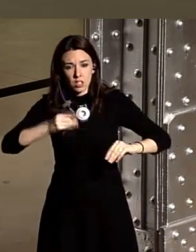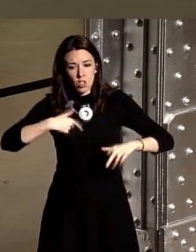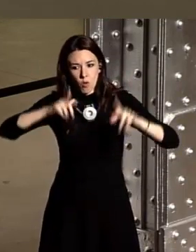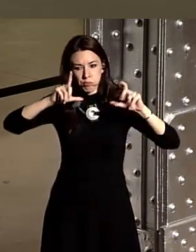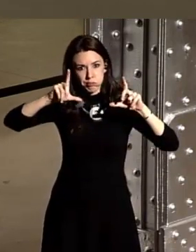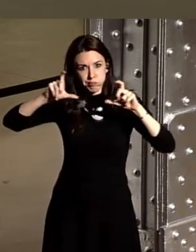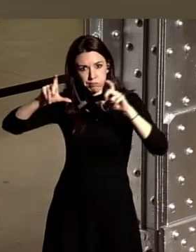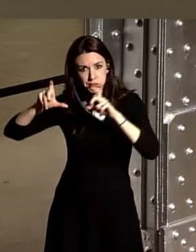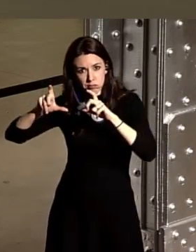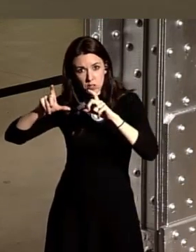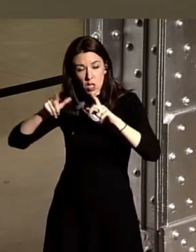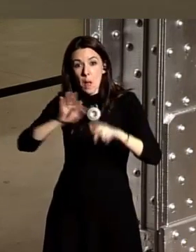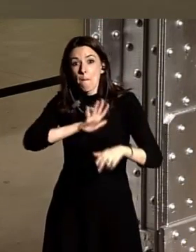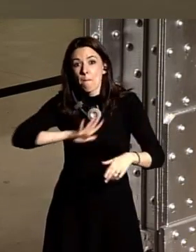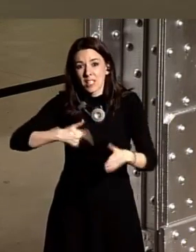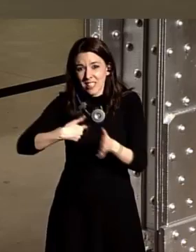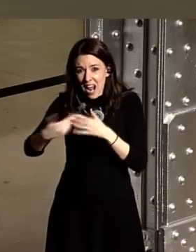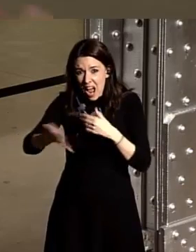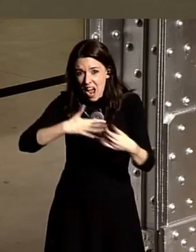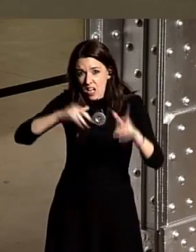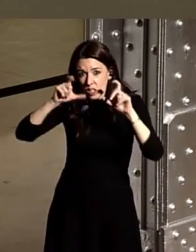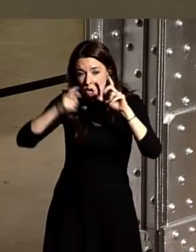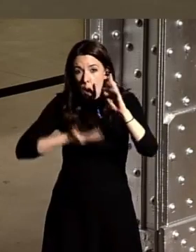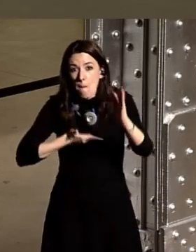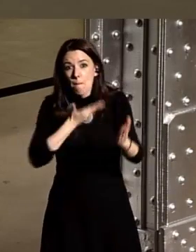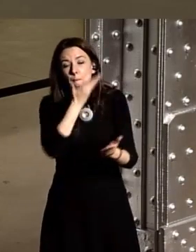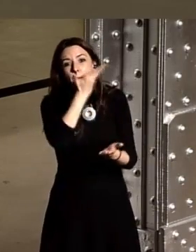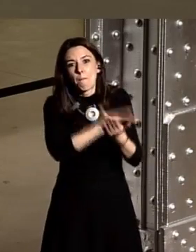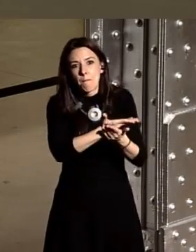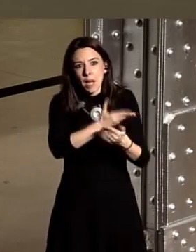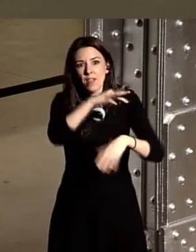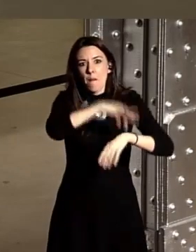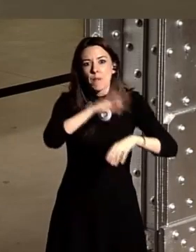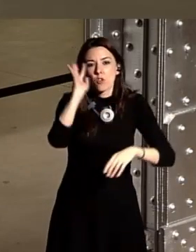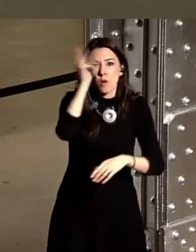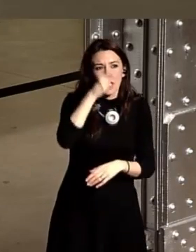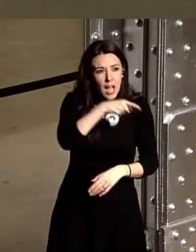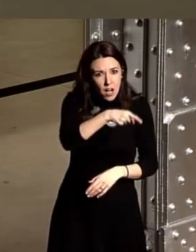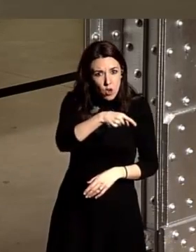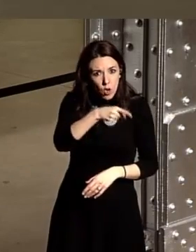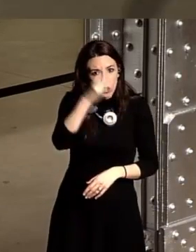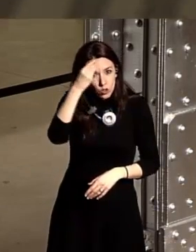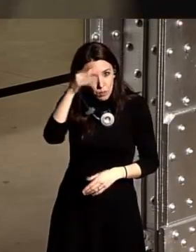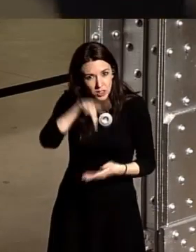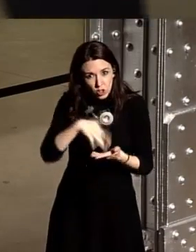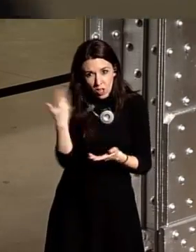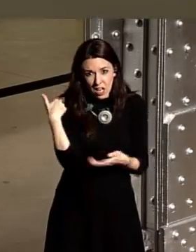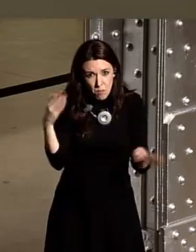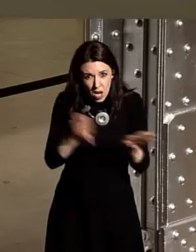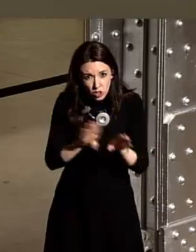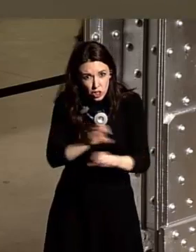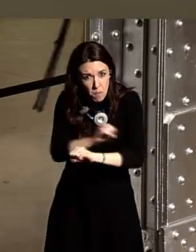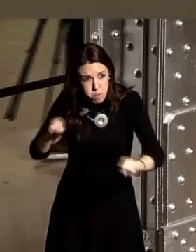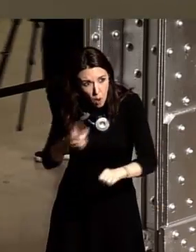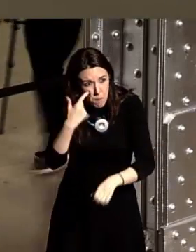fotos. Mientras sacaba las fotos, pedía al médico americano, ¿tú crees que eso pasó anoche en la bomba? Y